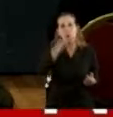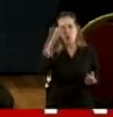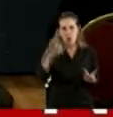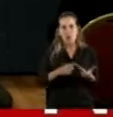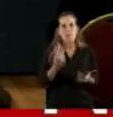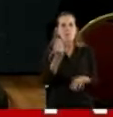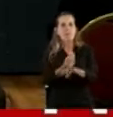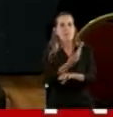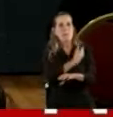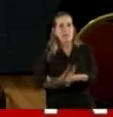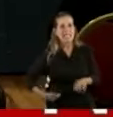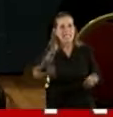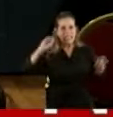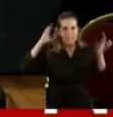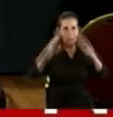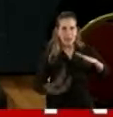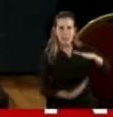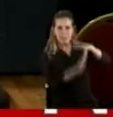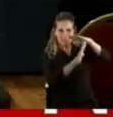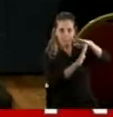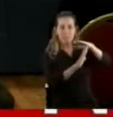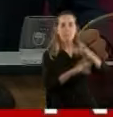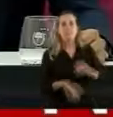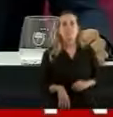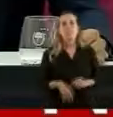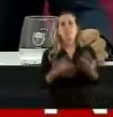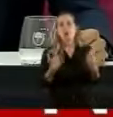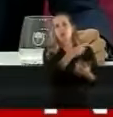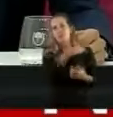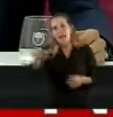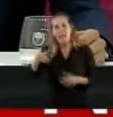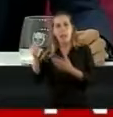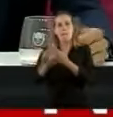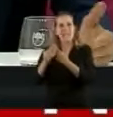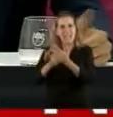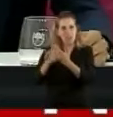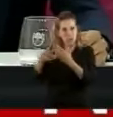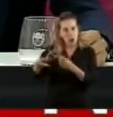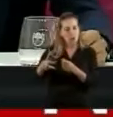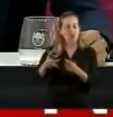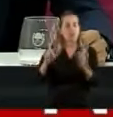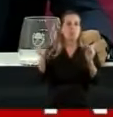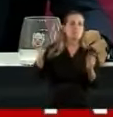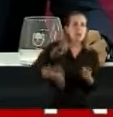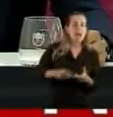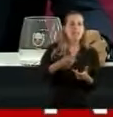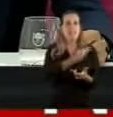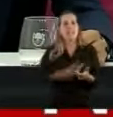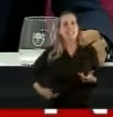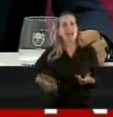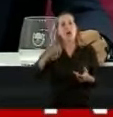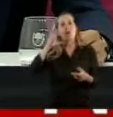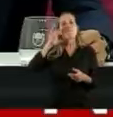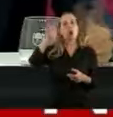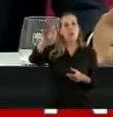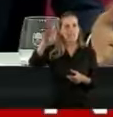la cabeza del Presidente de la República, que lo manifiesta enviando a sus ministros, y el Estado Nacional, provincial